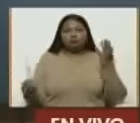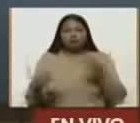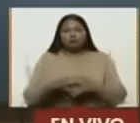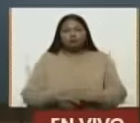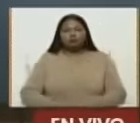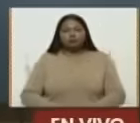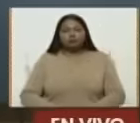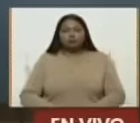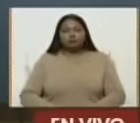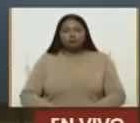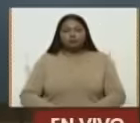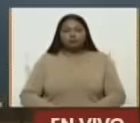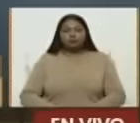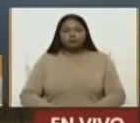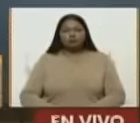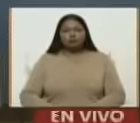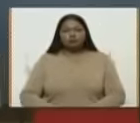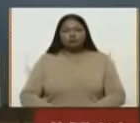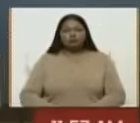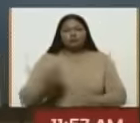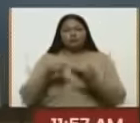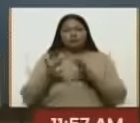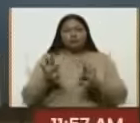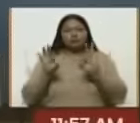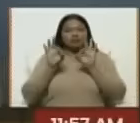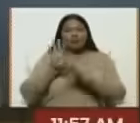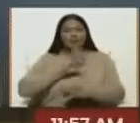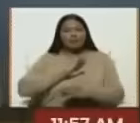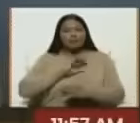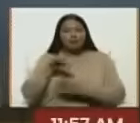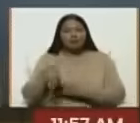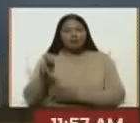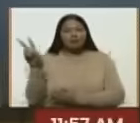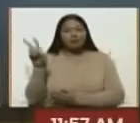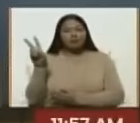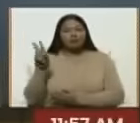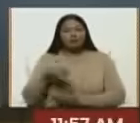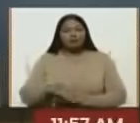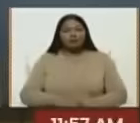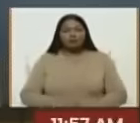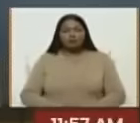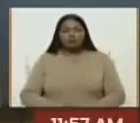estos materiales que son de exclusiva pertenencia al Estado venezolano.